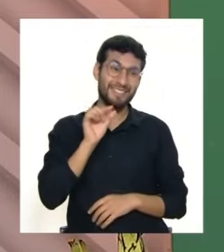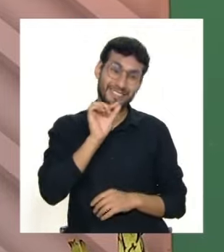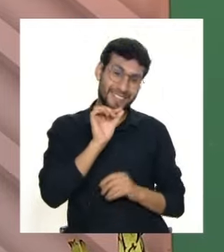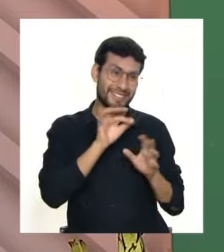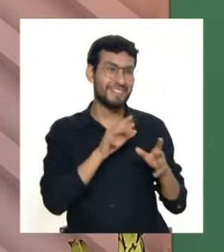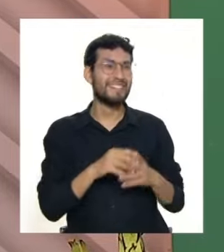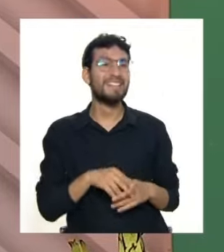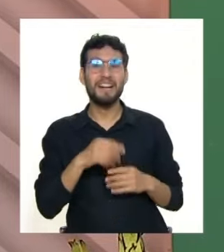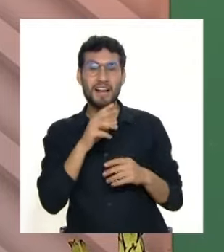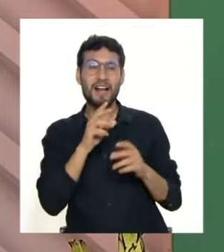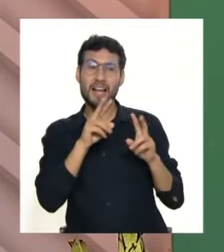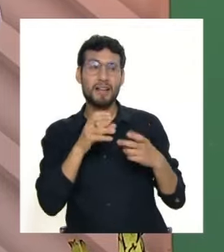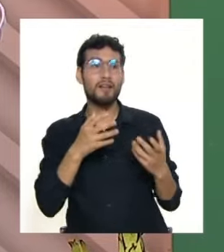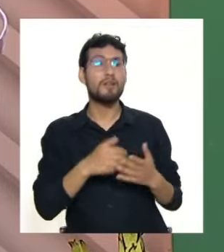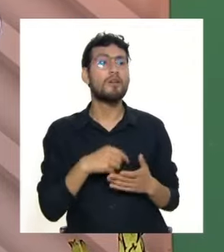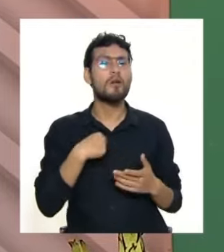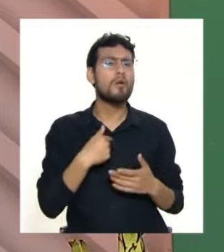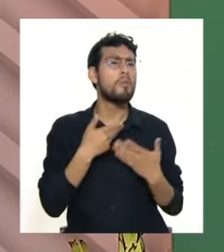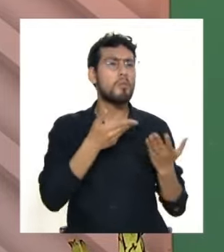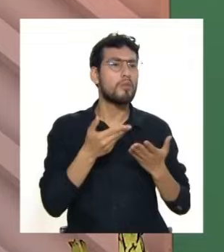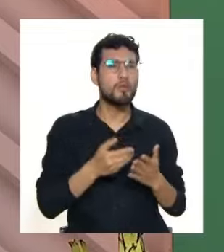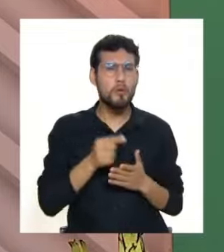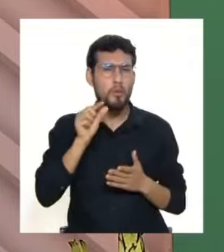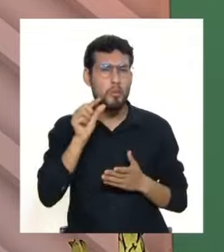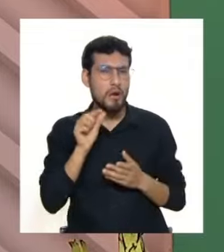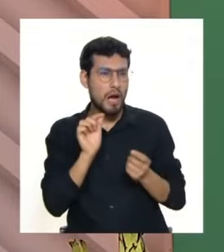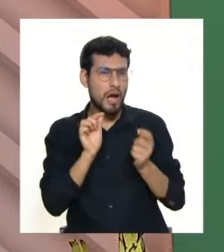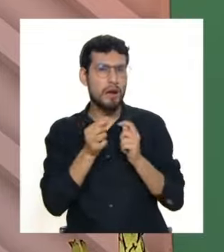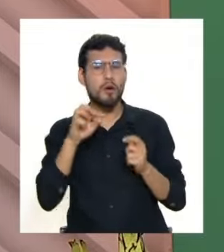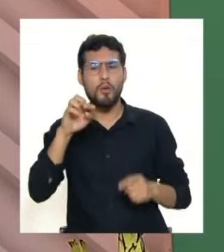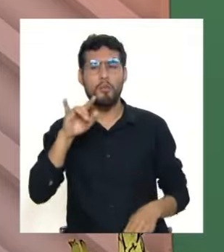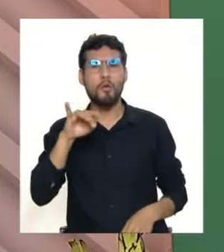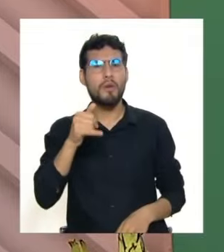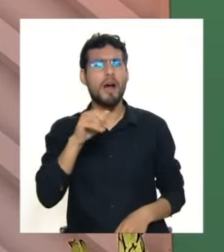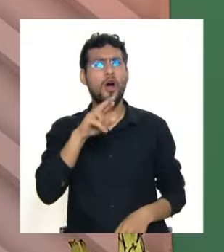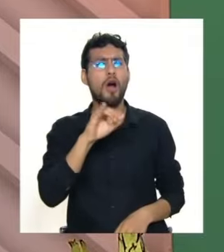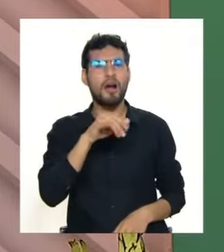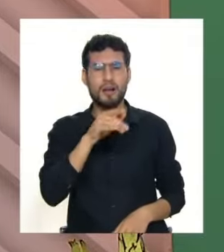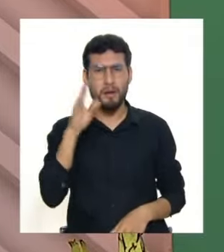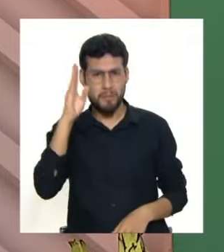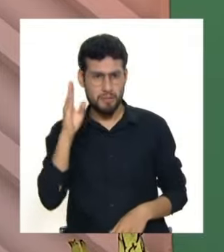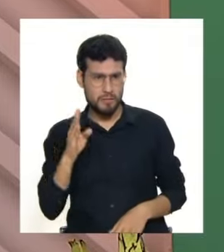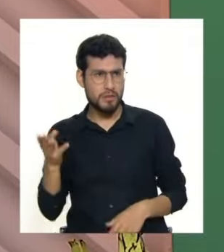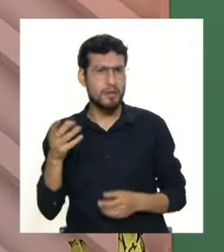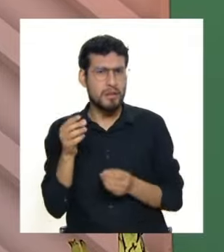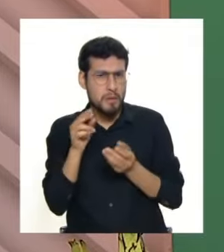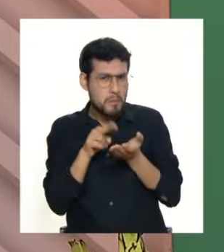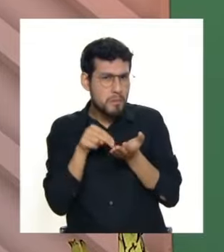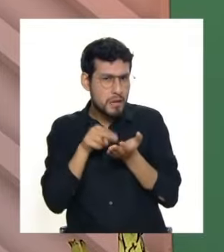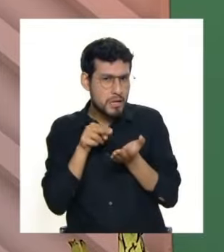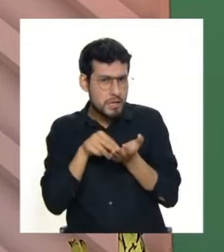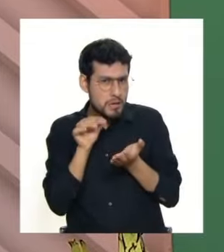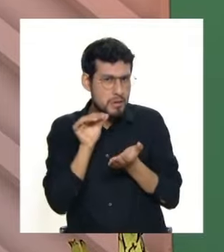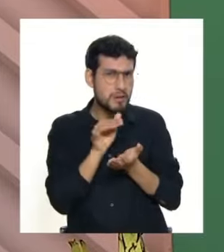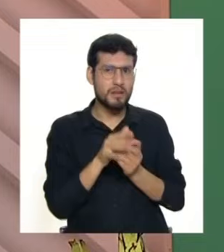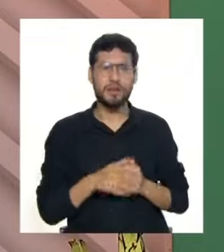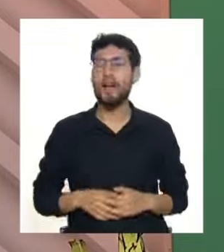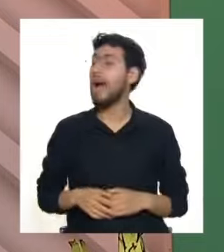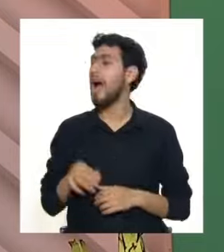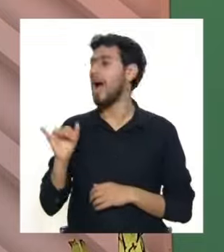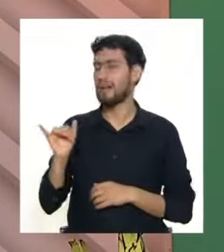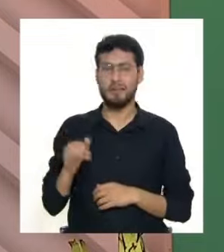Sin salir pues del tema, nosotros ponemos un poquito de Pluma Roja, que es una marca brasilera, una mantequilla brasileña. Ah, ya, yeah,